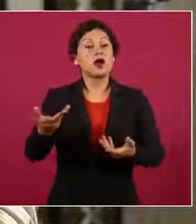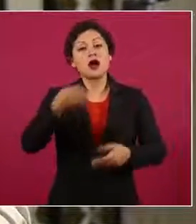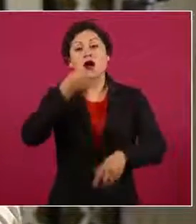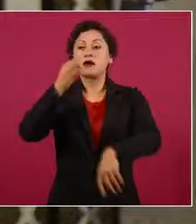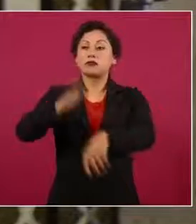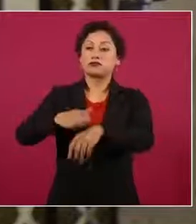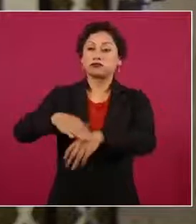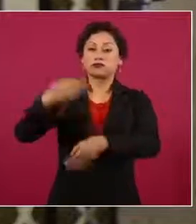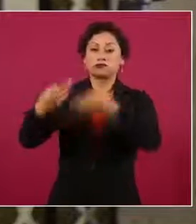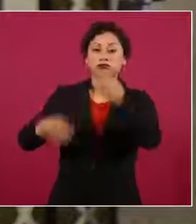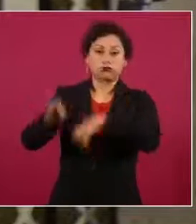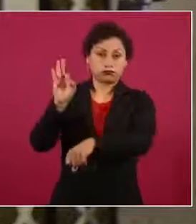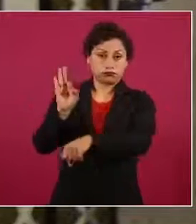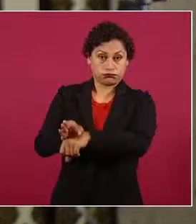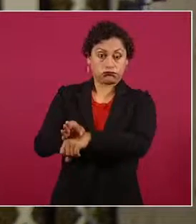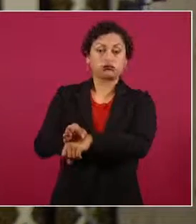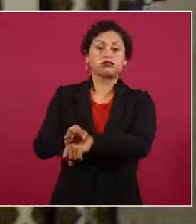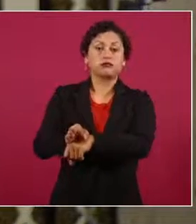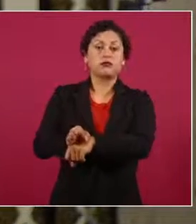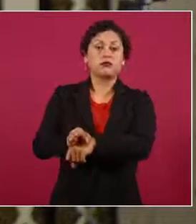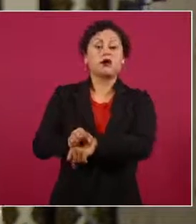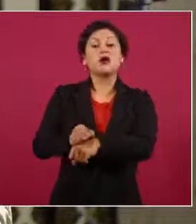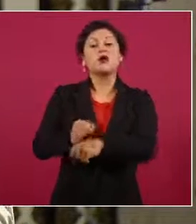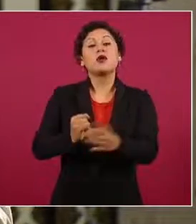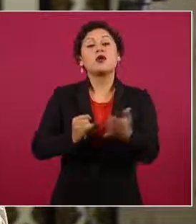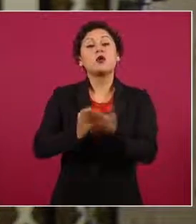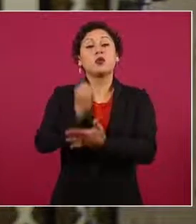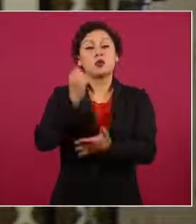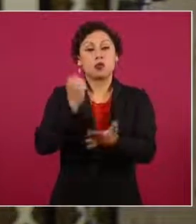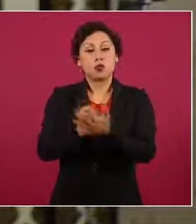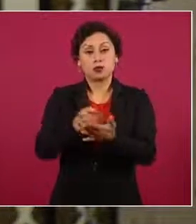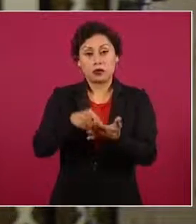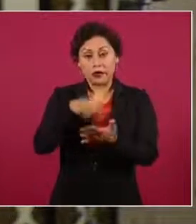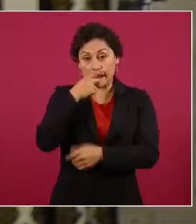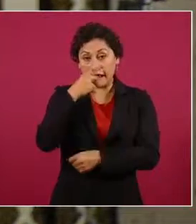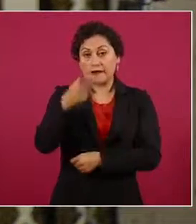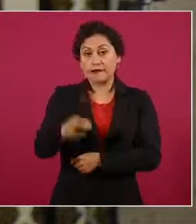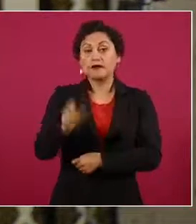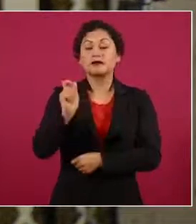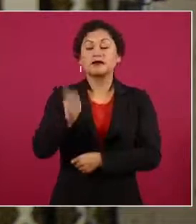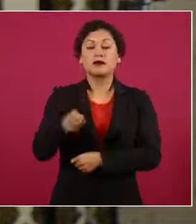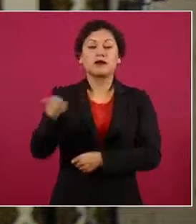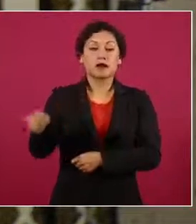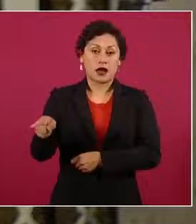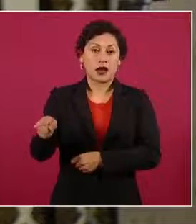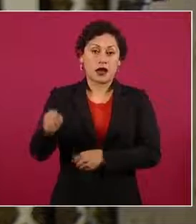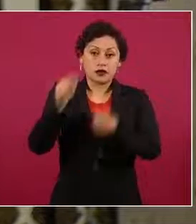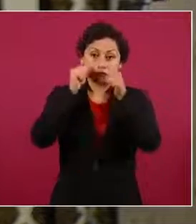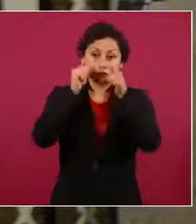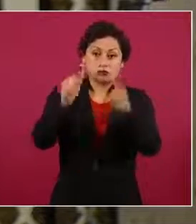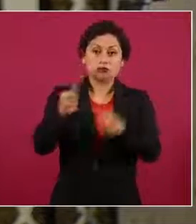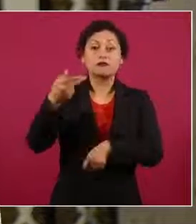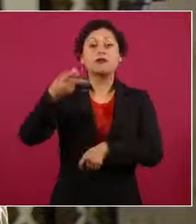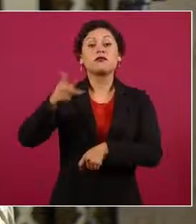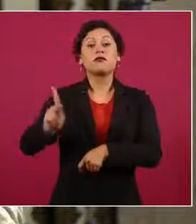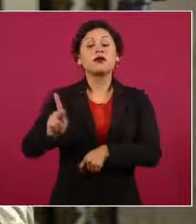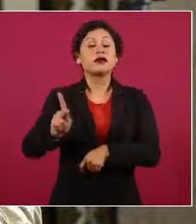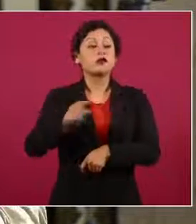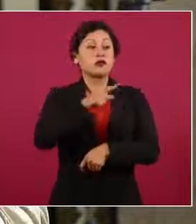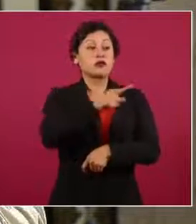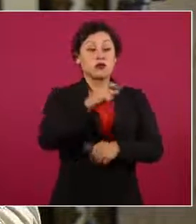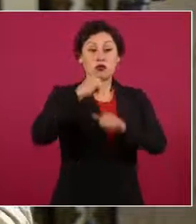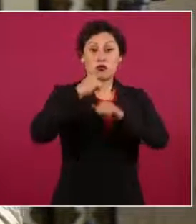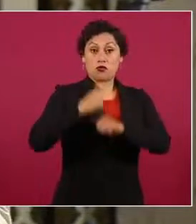en el 2017 que se resolviera por lo antes expuesto, mismo que a la fecha la Procuraduría Agraria no ha